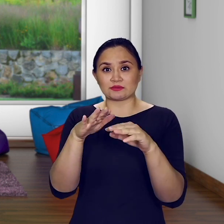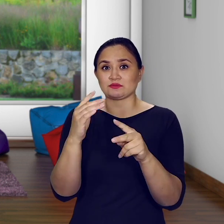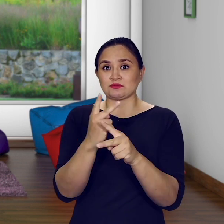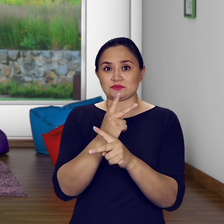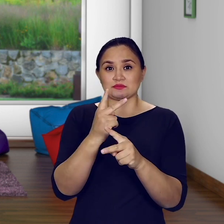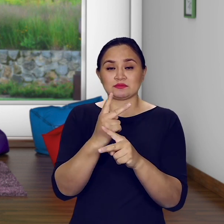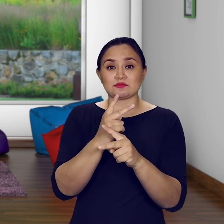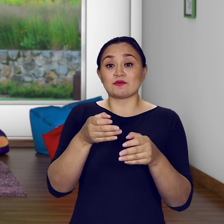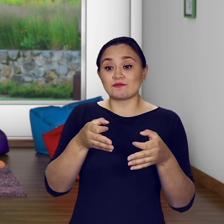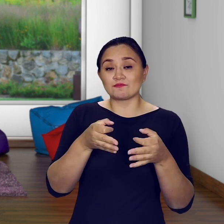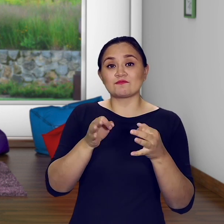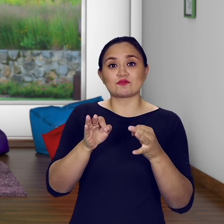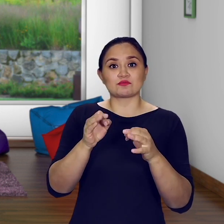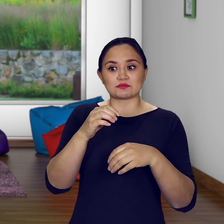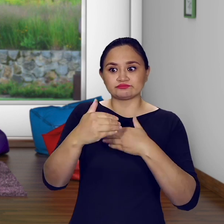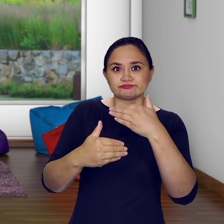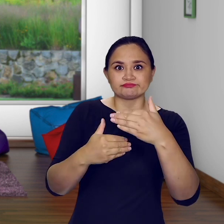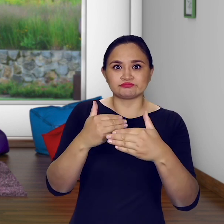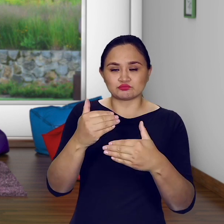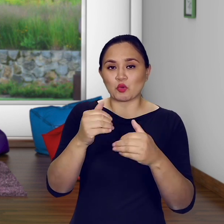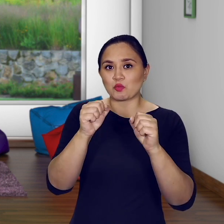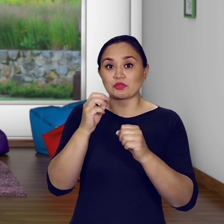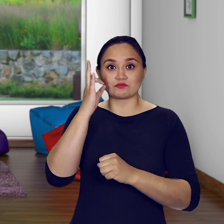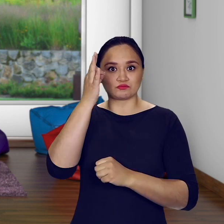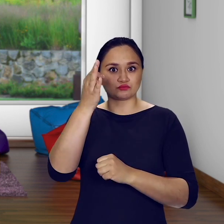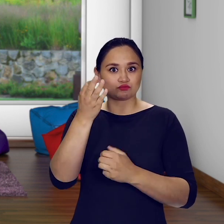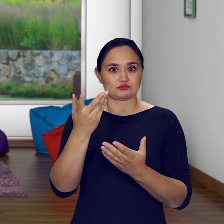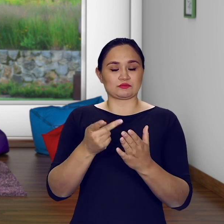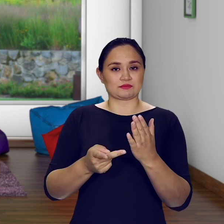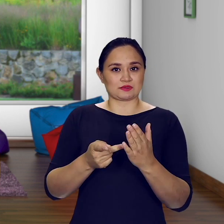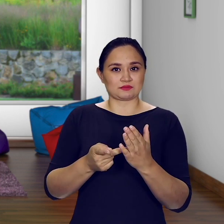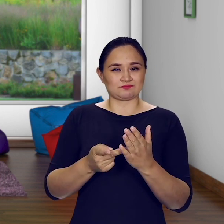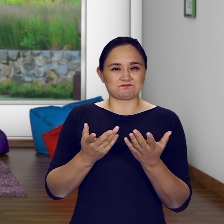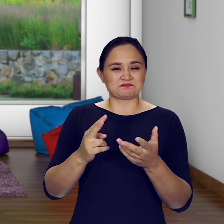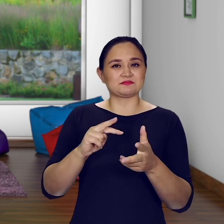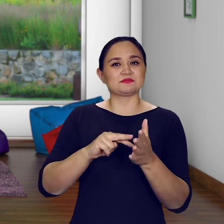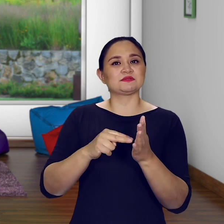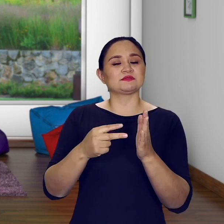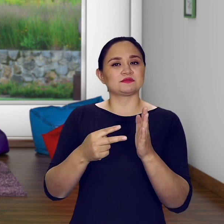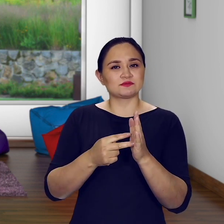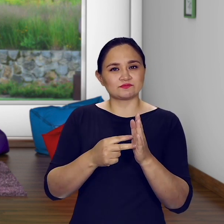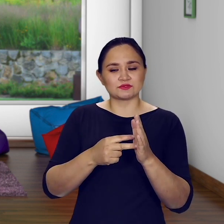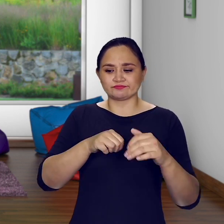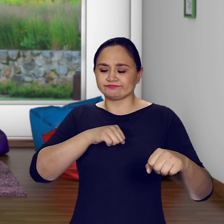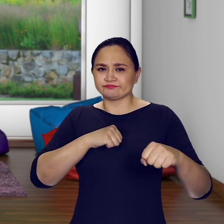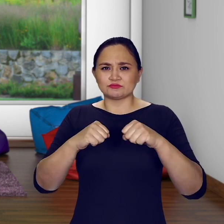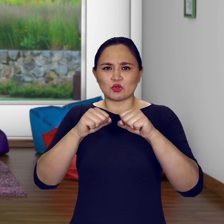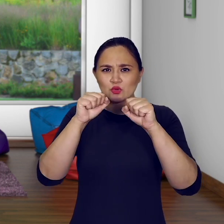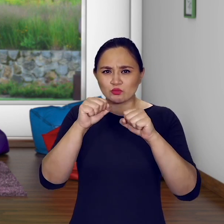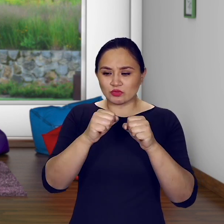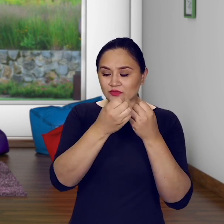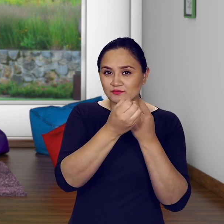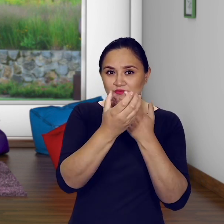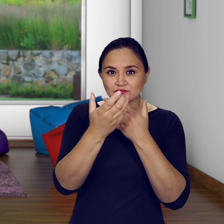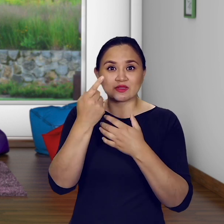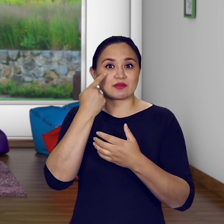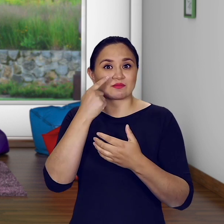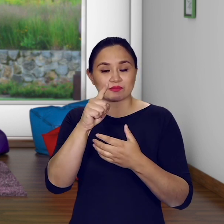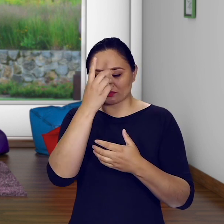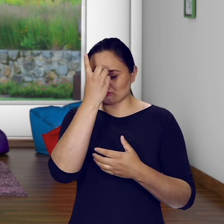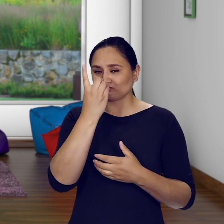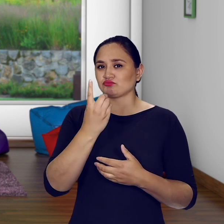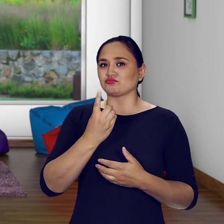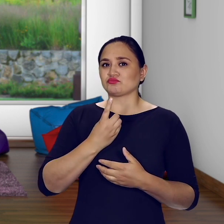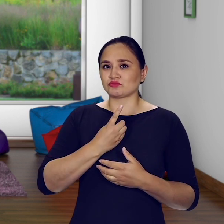presenten, porque es una forma de adelantarse a lo que pueda ocurrir. Es decir, generar acciones que puedan informar para